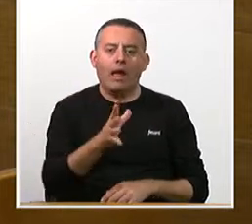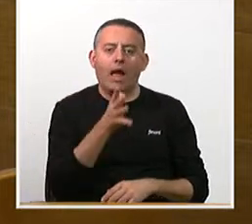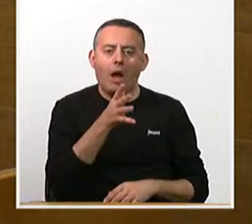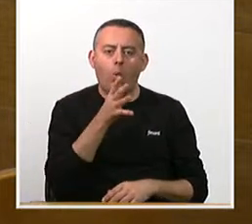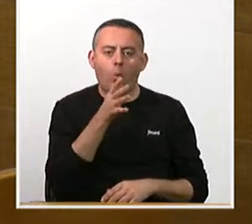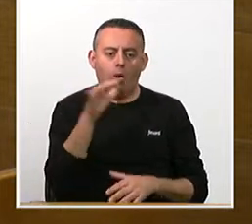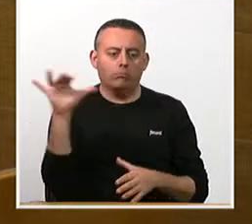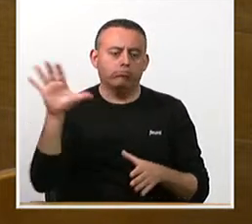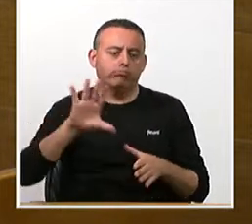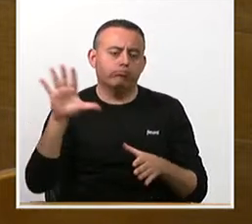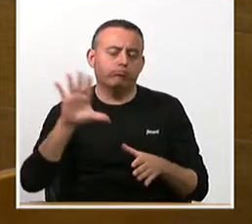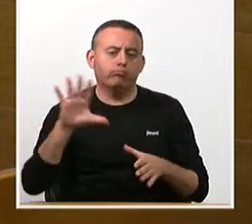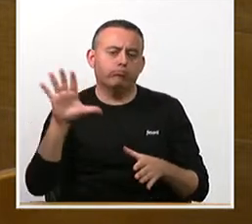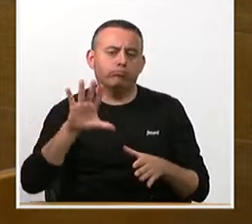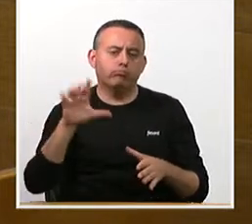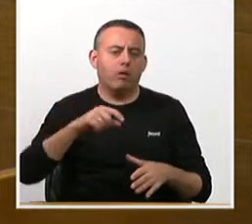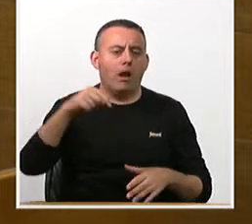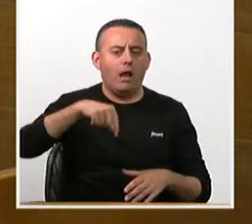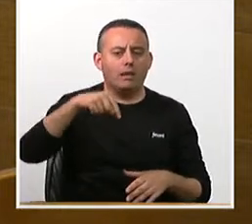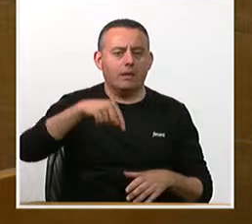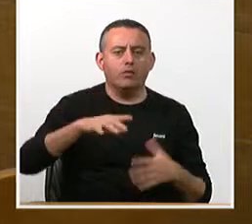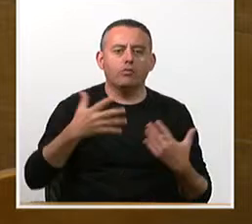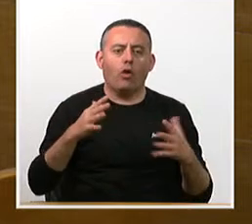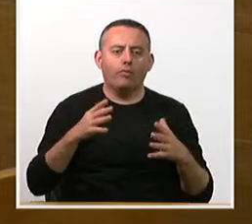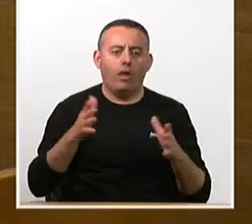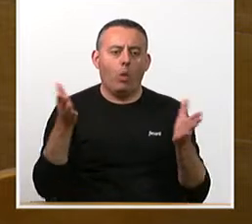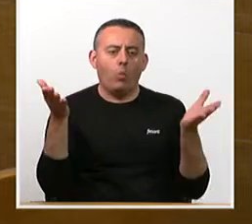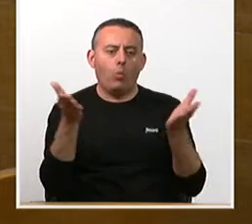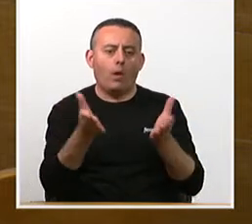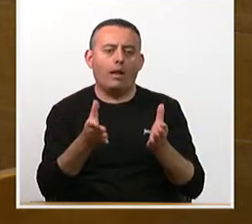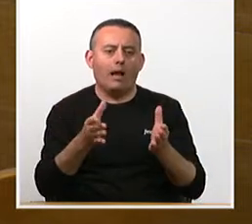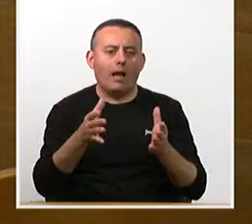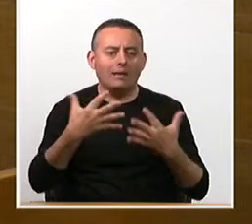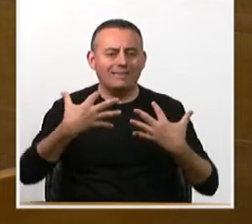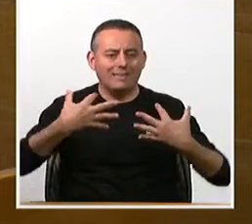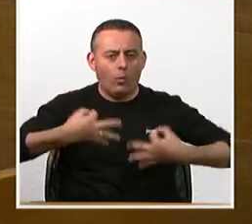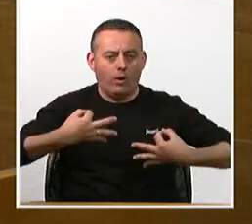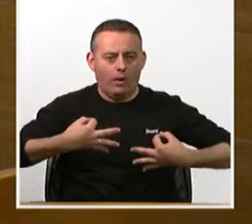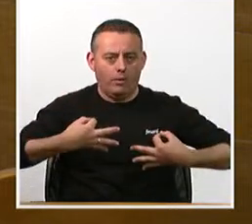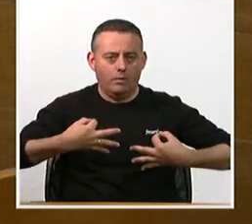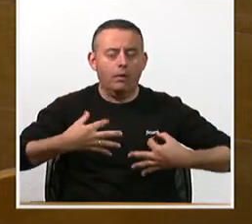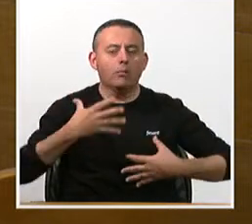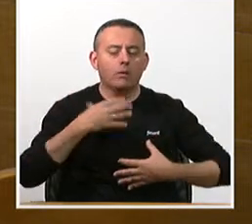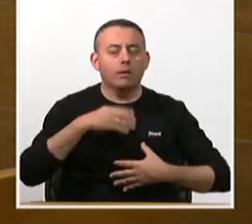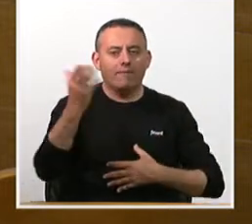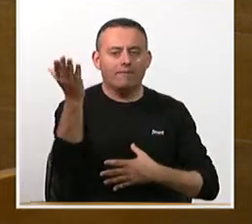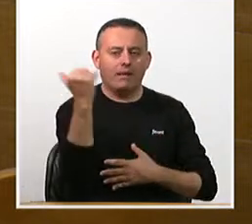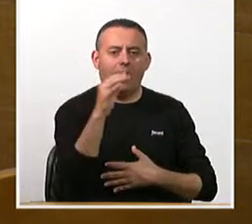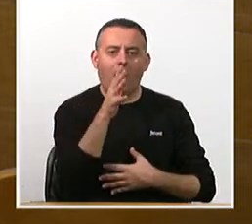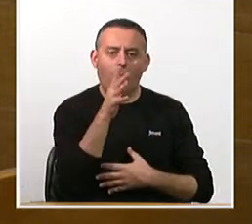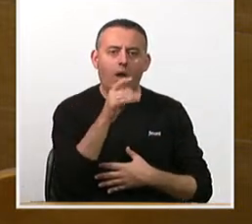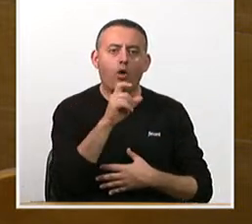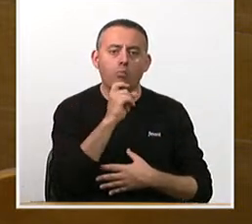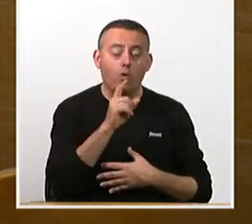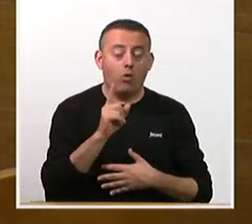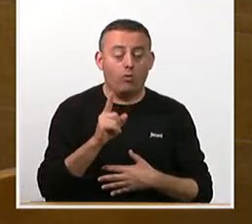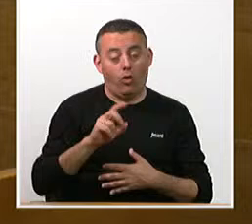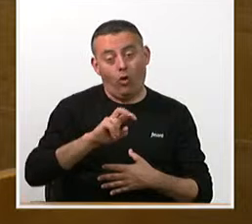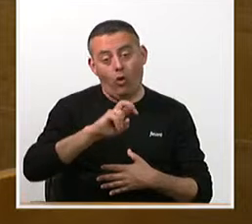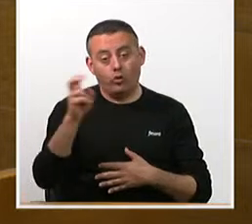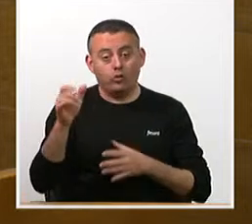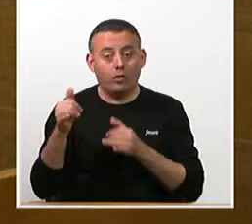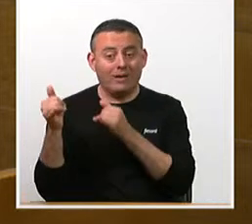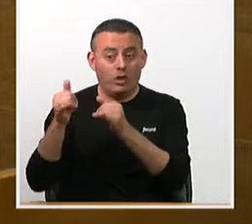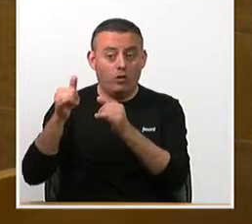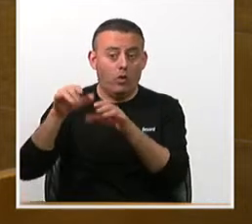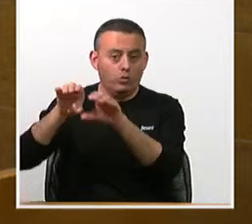deficitarias como es la Cuenca del segura mediante tras bases que se puede hacer que tengamos previstas soluciones para